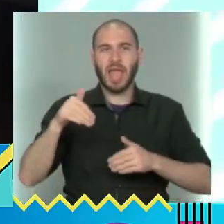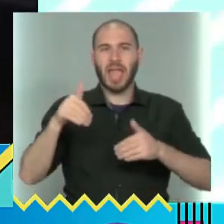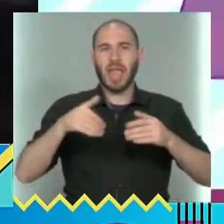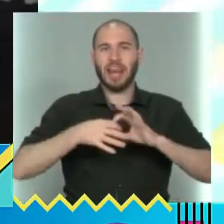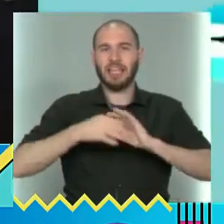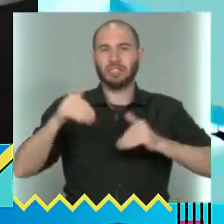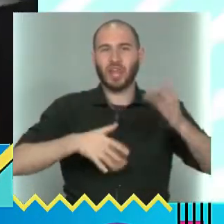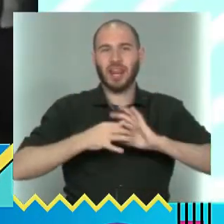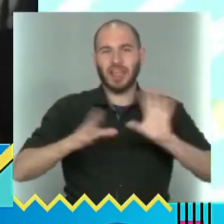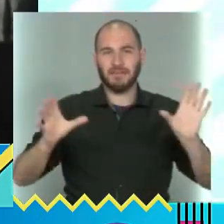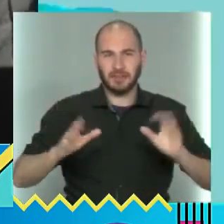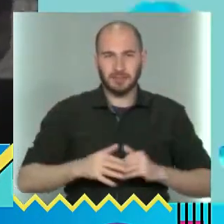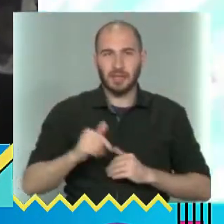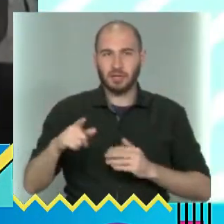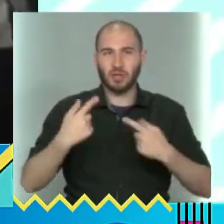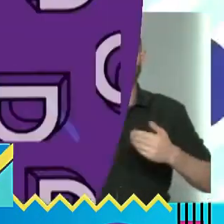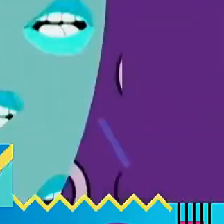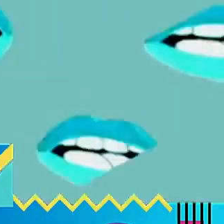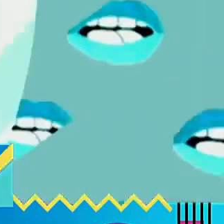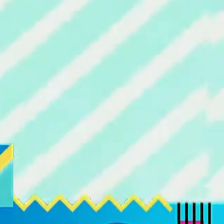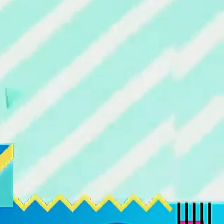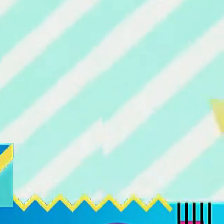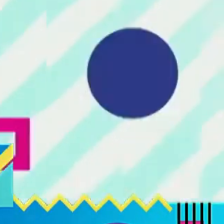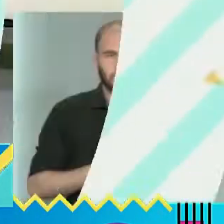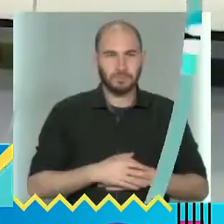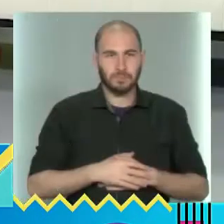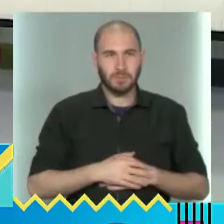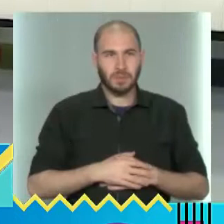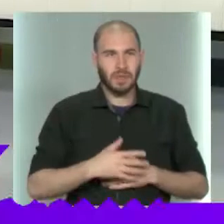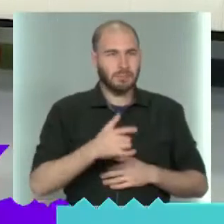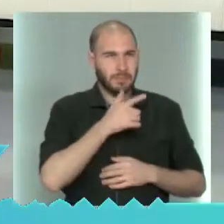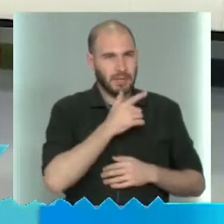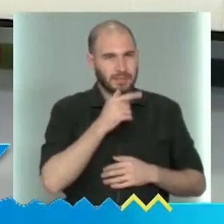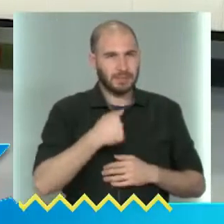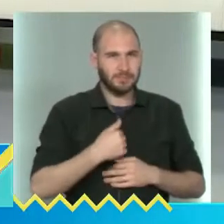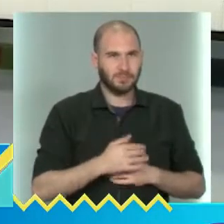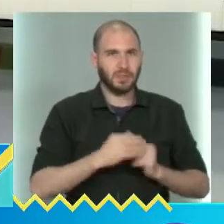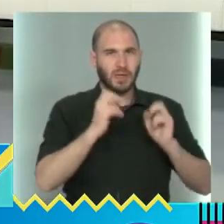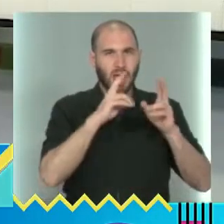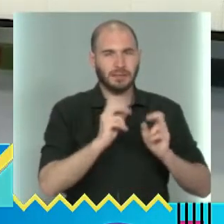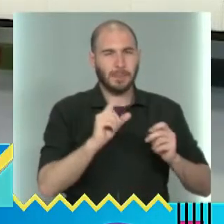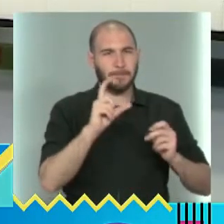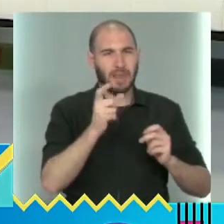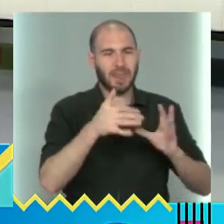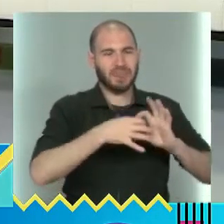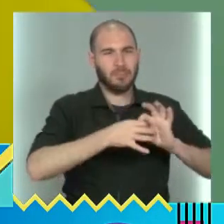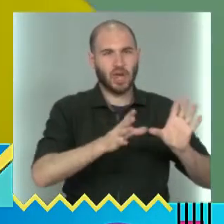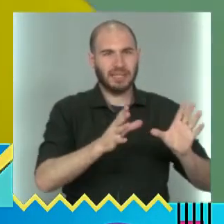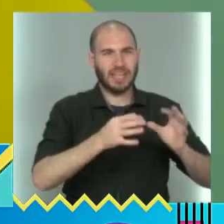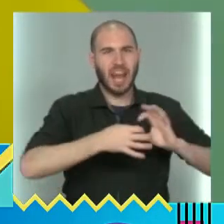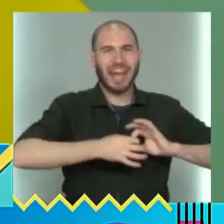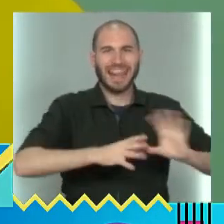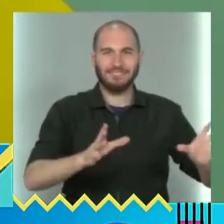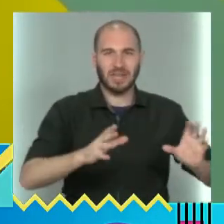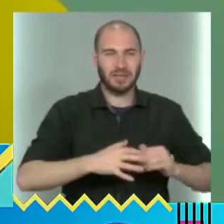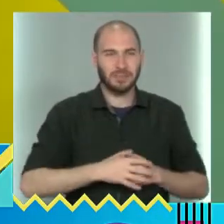se le dice. Bien. Esto era una de las cuestiones. Sí, yo creo que analizar el concepto democracia liberal